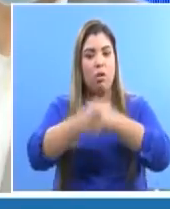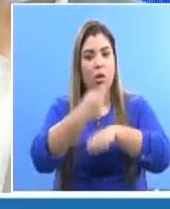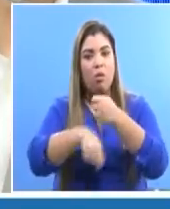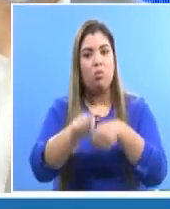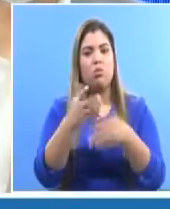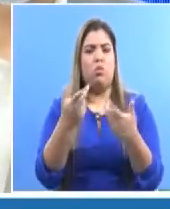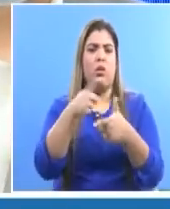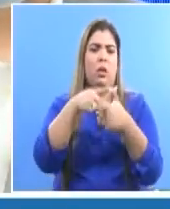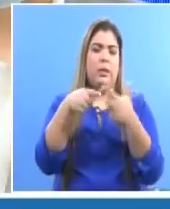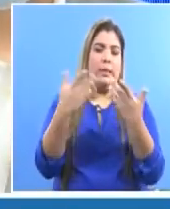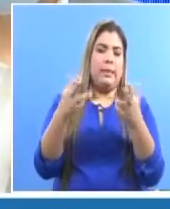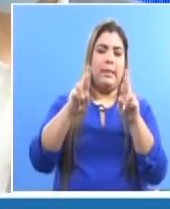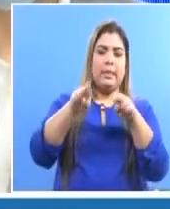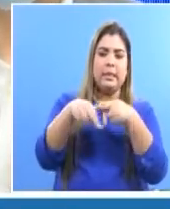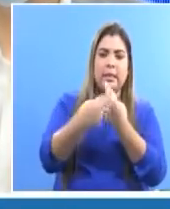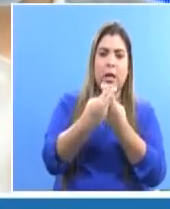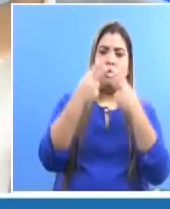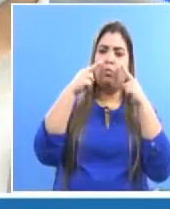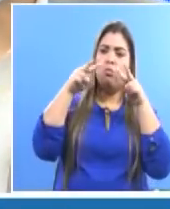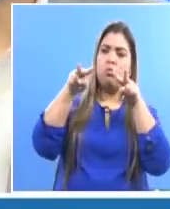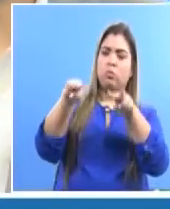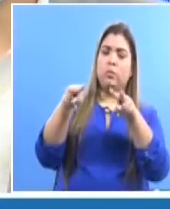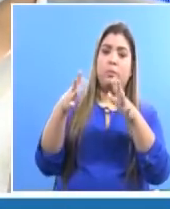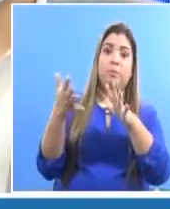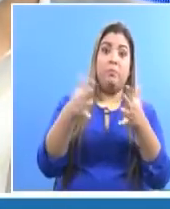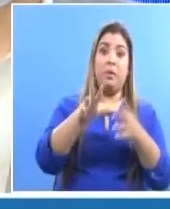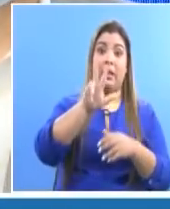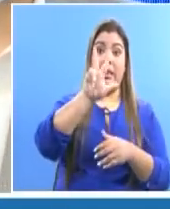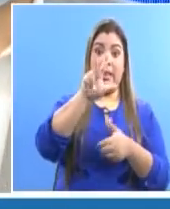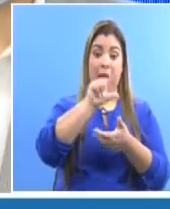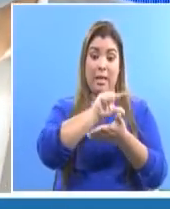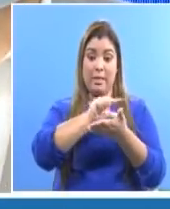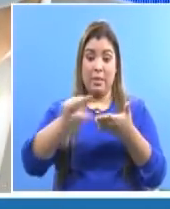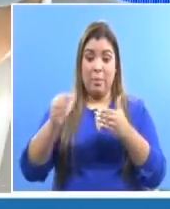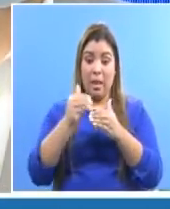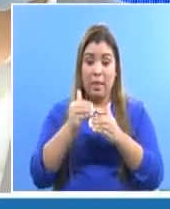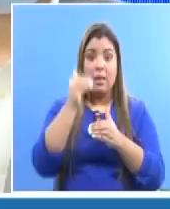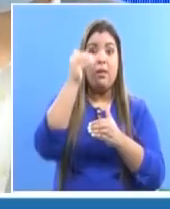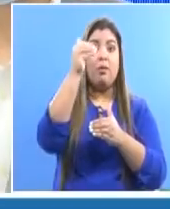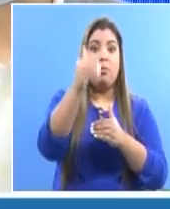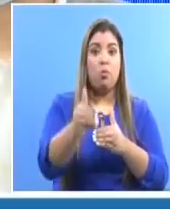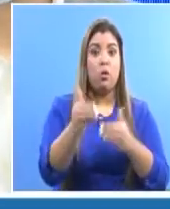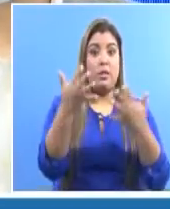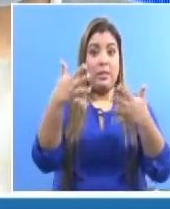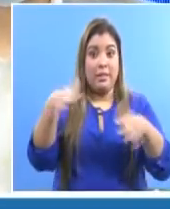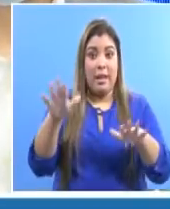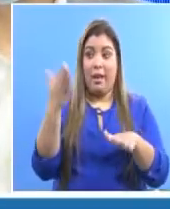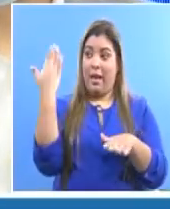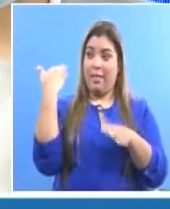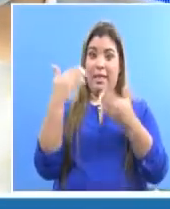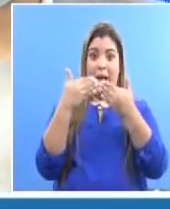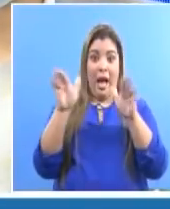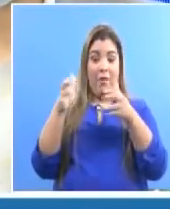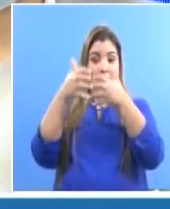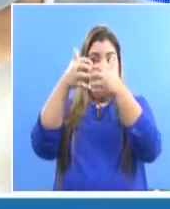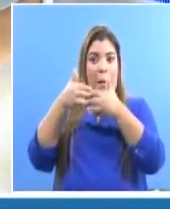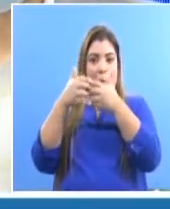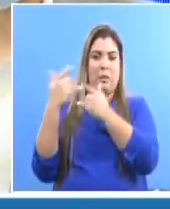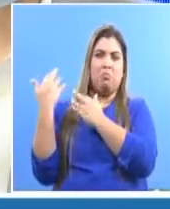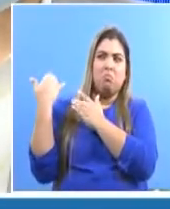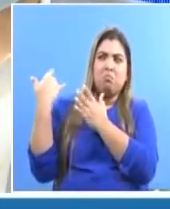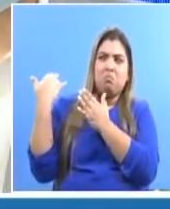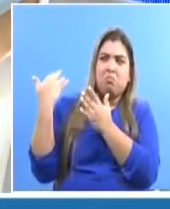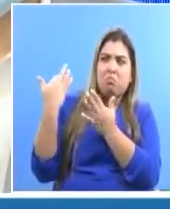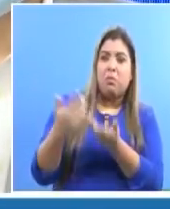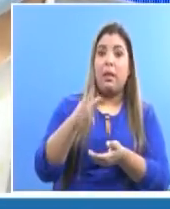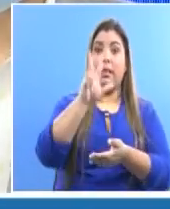hemos observado es que aproximadamente ya 3 semanas después de la apertura del bloque 1 y ahora